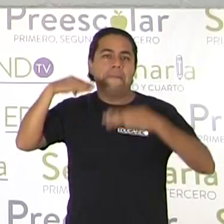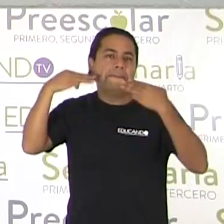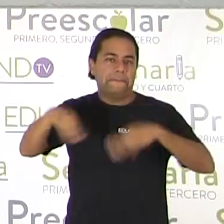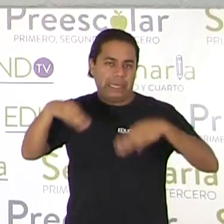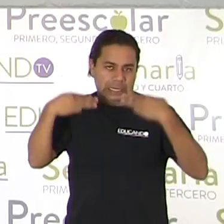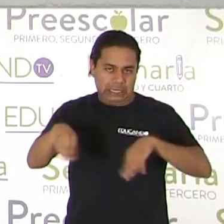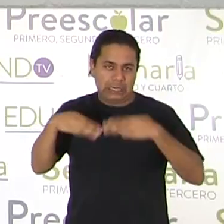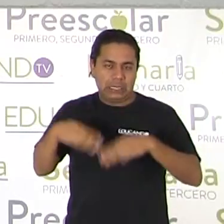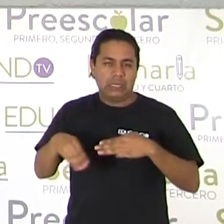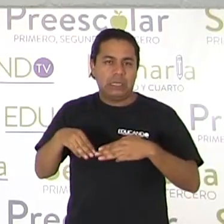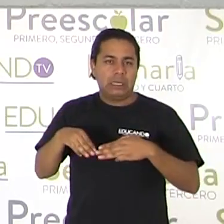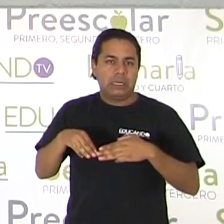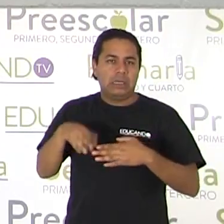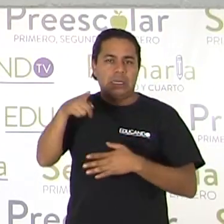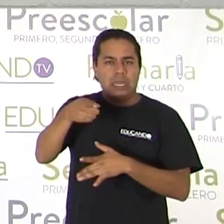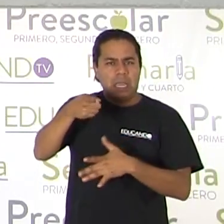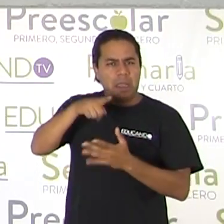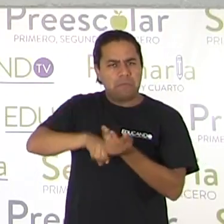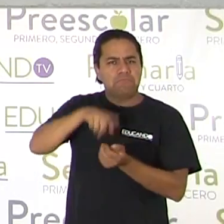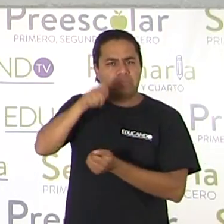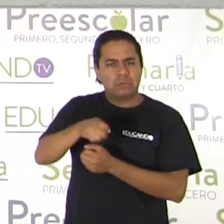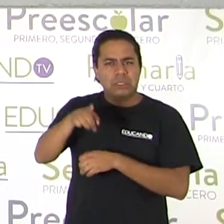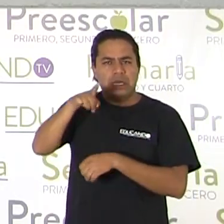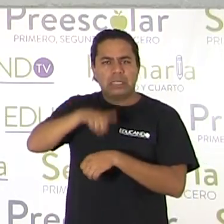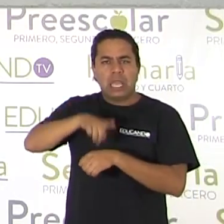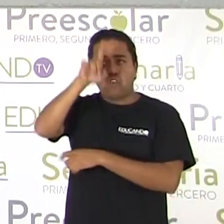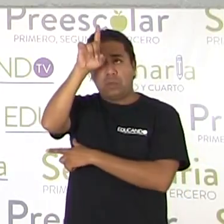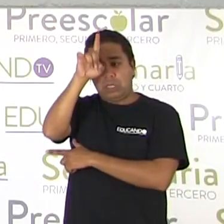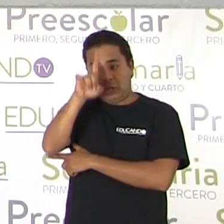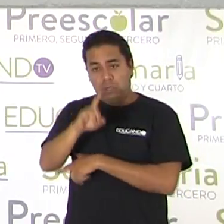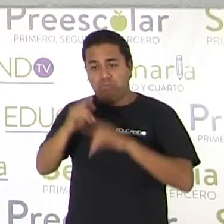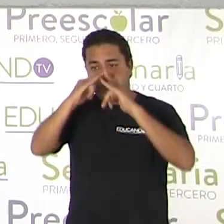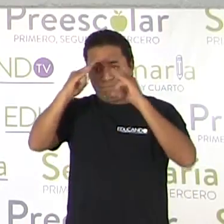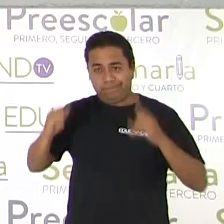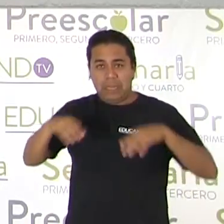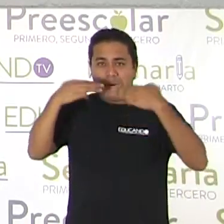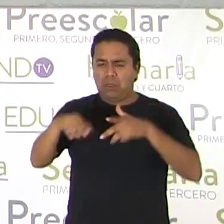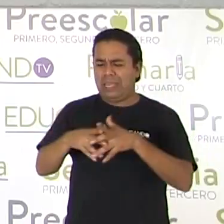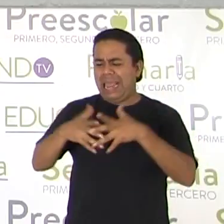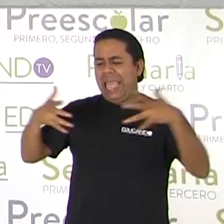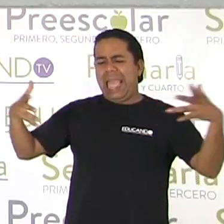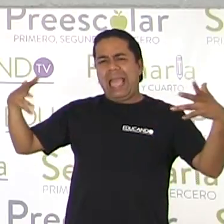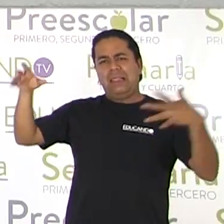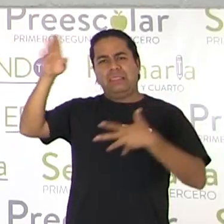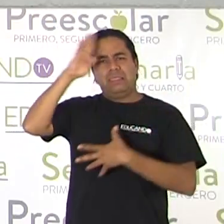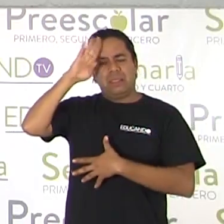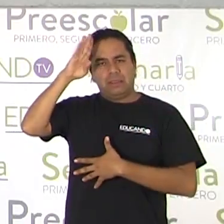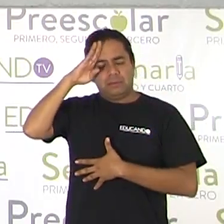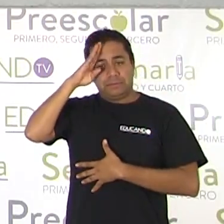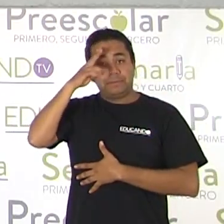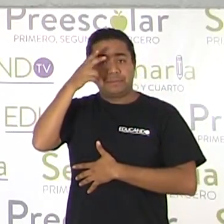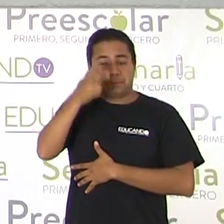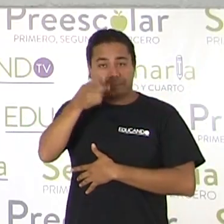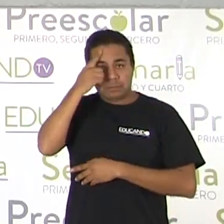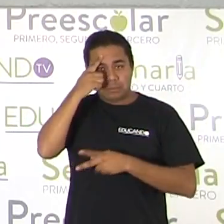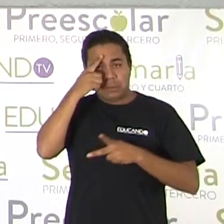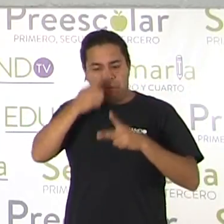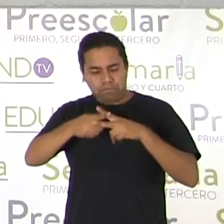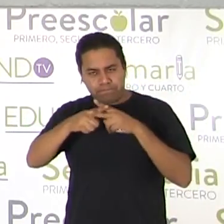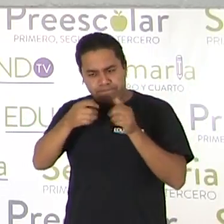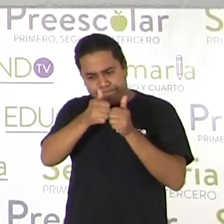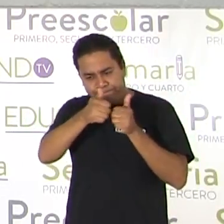que se festeja, bueno, que se desarrolla el día domingo, un mercado muy grande. Para ello, para calcular las